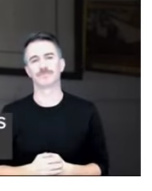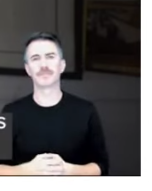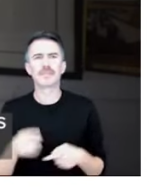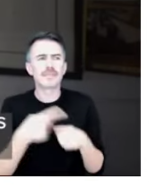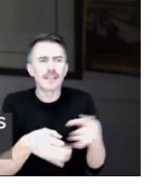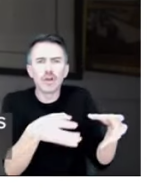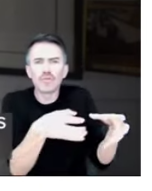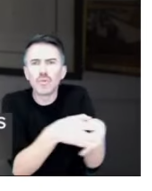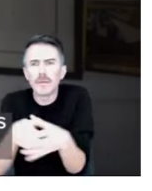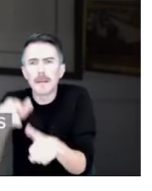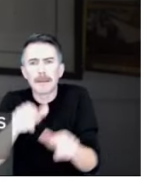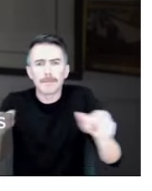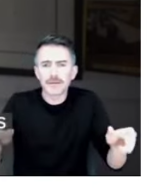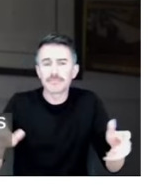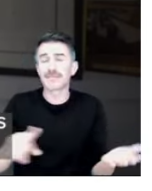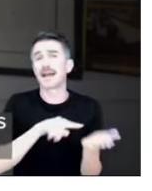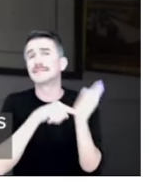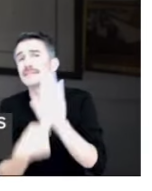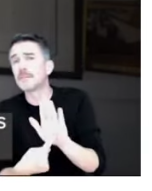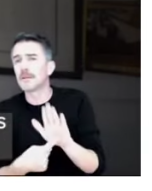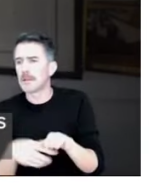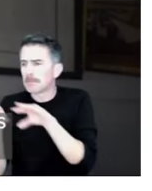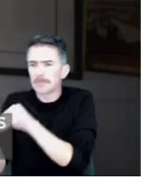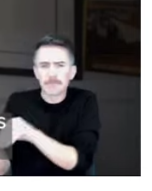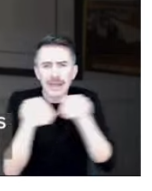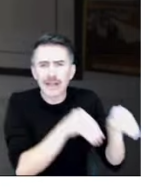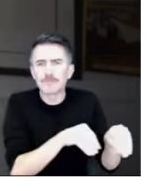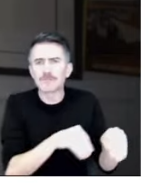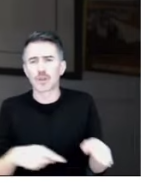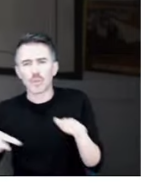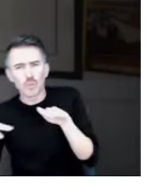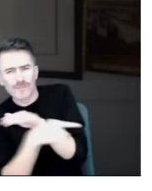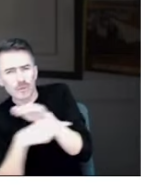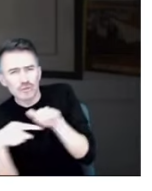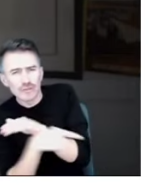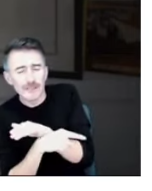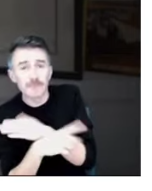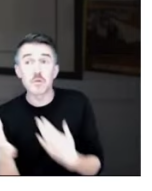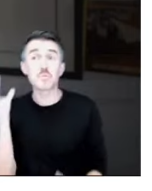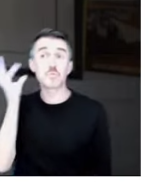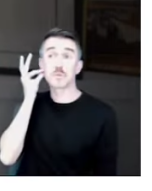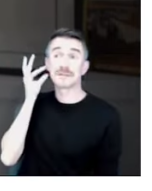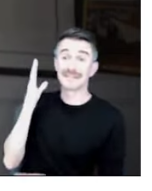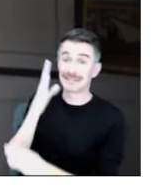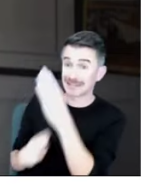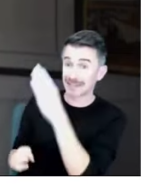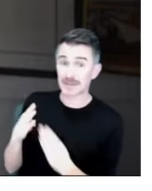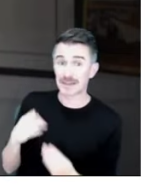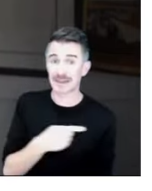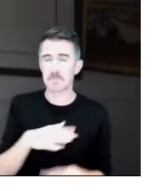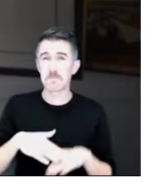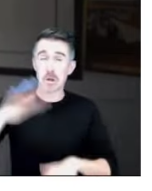Certain groups, such as migrants, refugees, and women with disabilities, are even more at risk of being left behind.